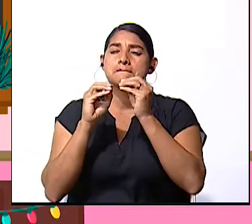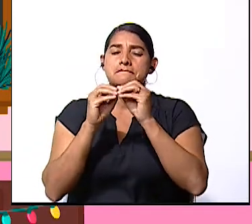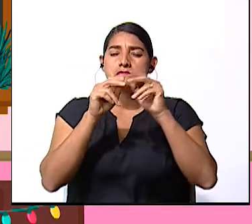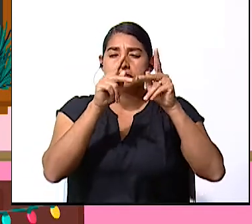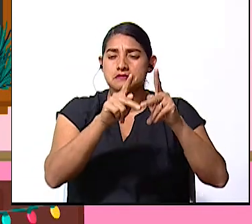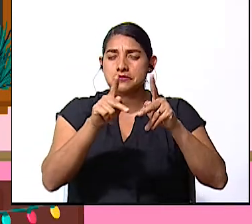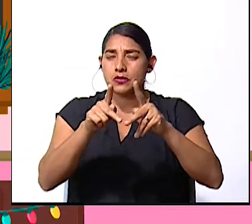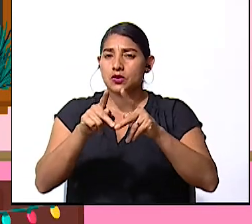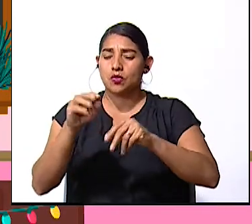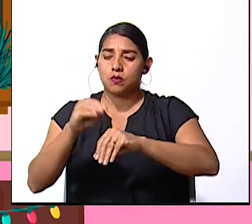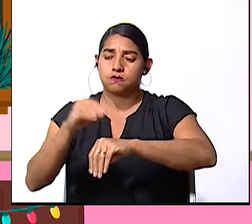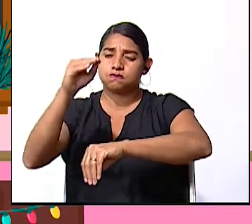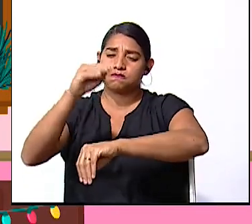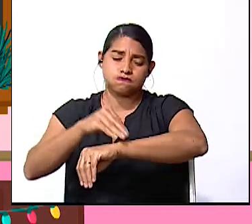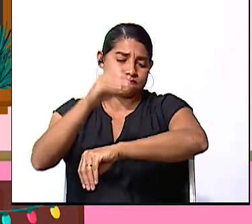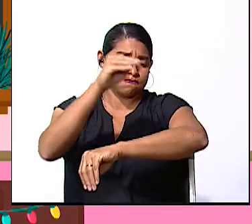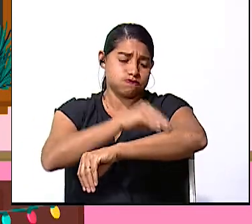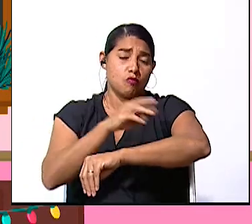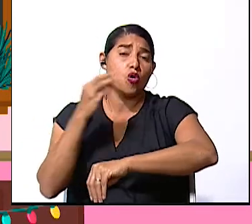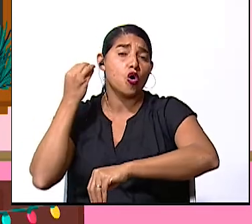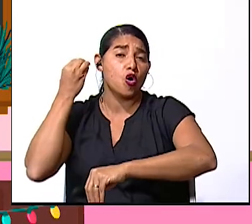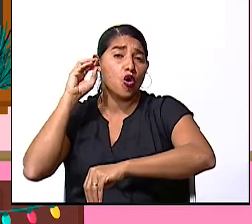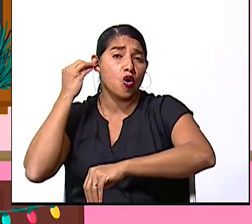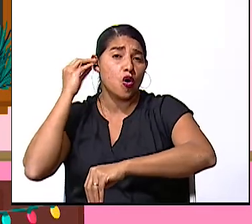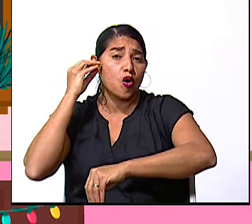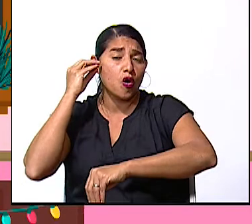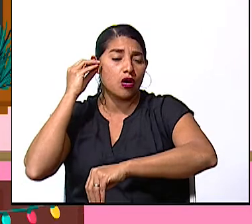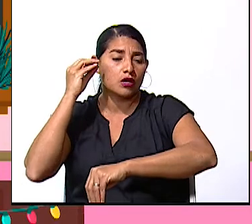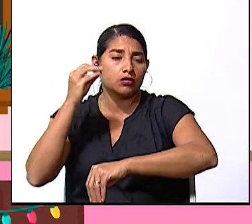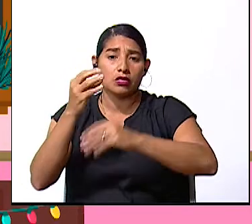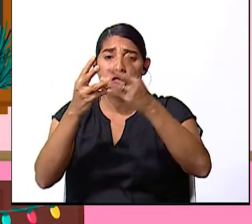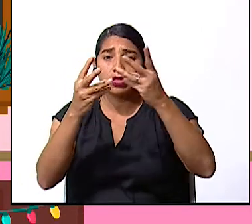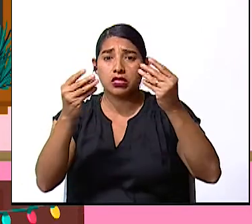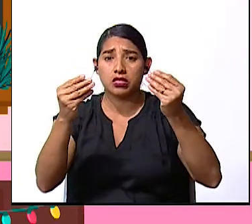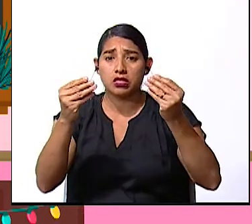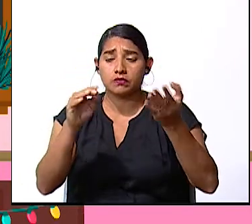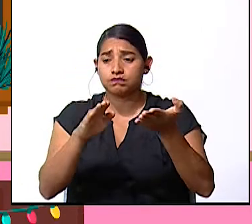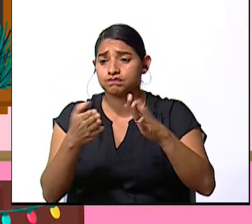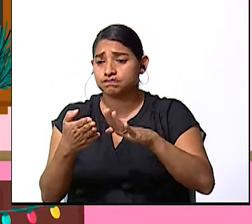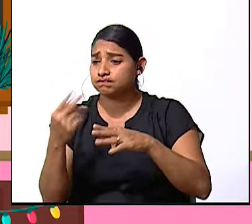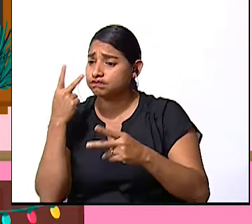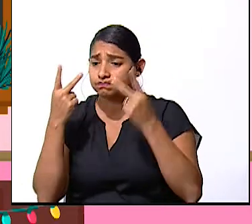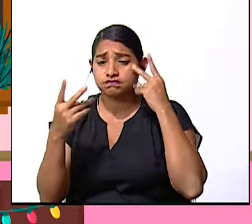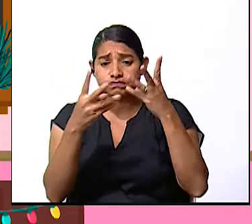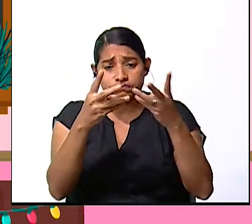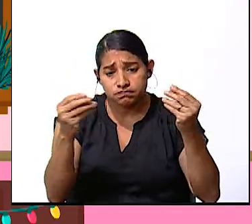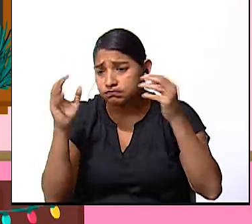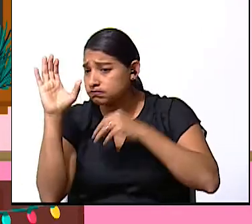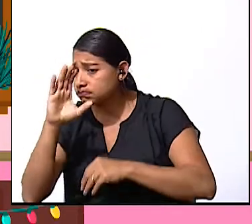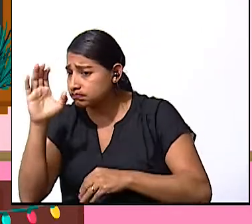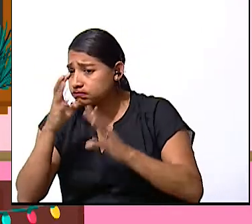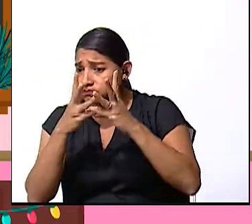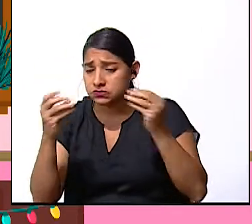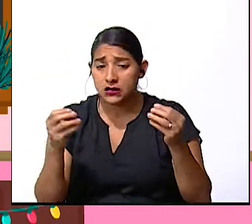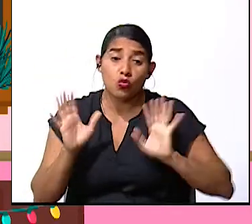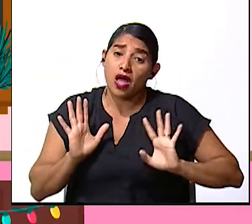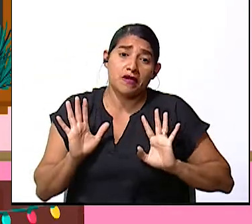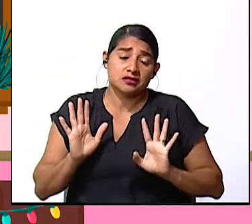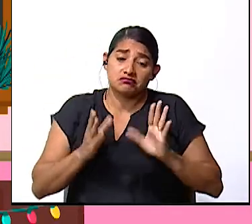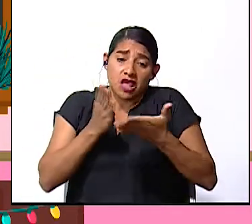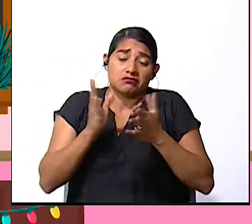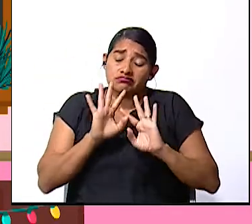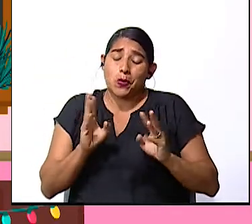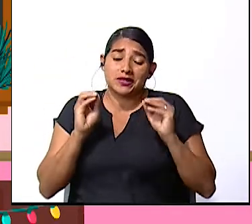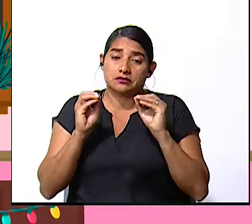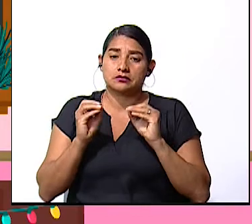país es el sapito dorado? Pero ¿cuáles son las consecuencias de que las especies también se extingan? Porque no es solo que ya no aparecieron y no van a